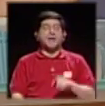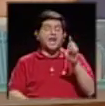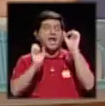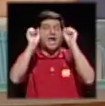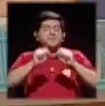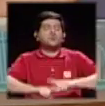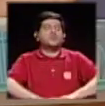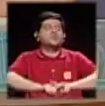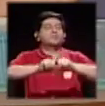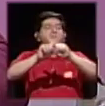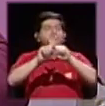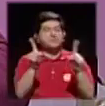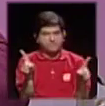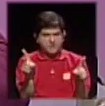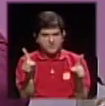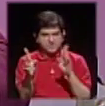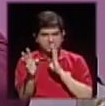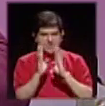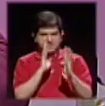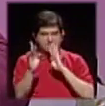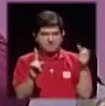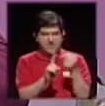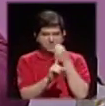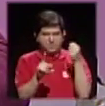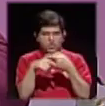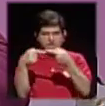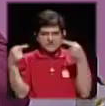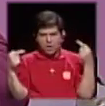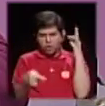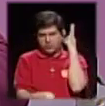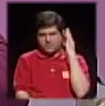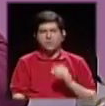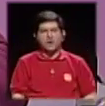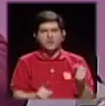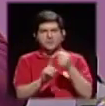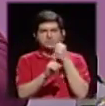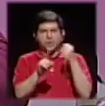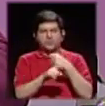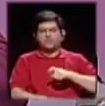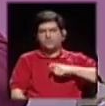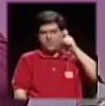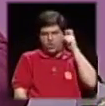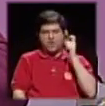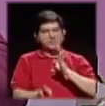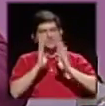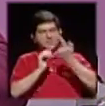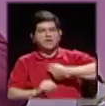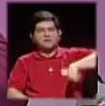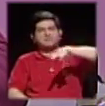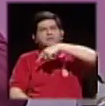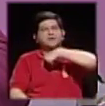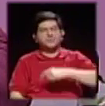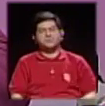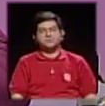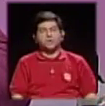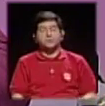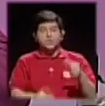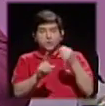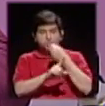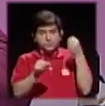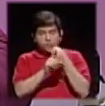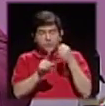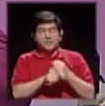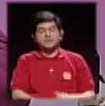podríamos diferenciar, cuando estamos hablando de violencia contra las mujeres o violencia de género, estamos hablando de aquella violencia